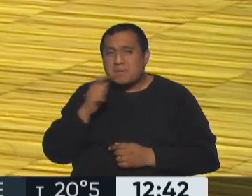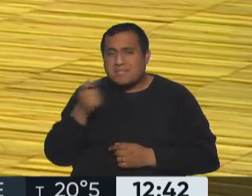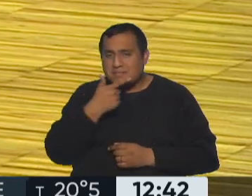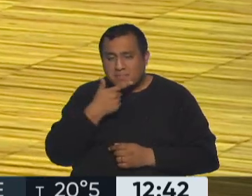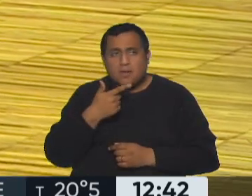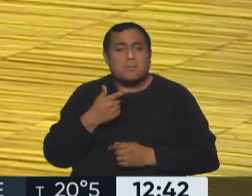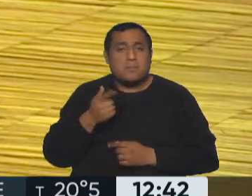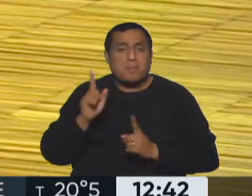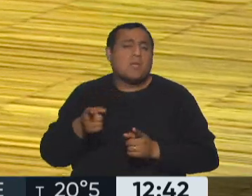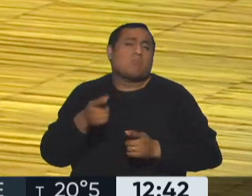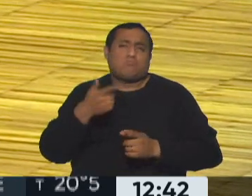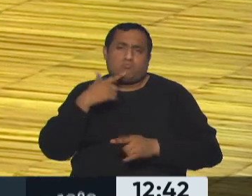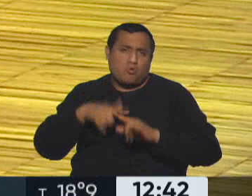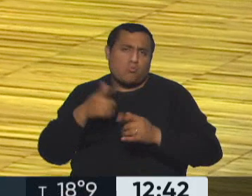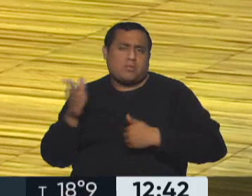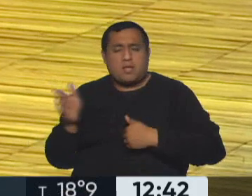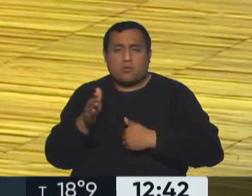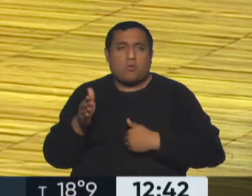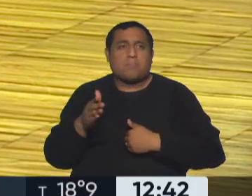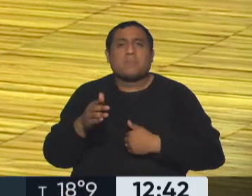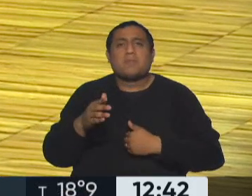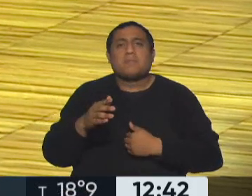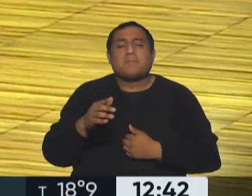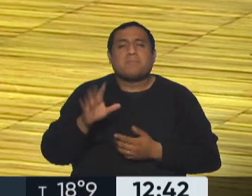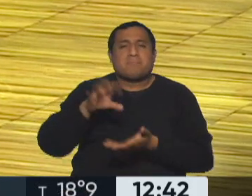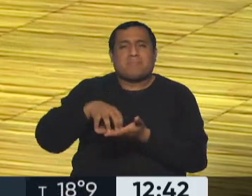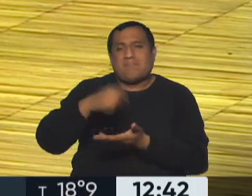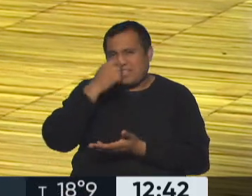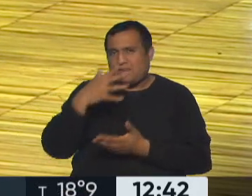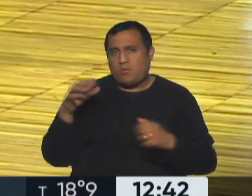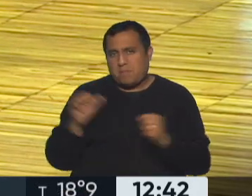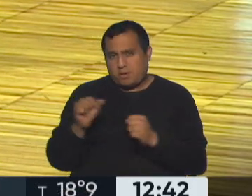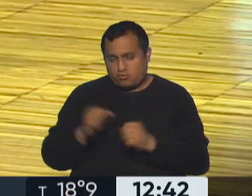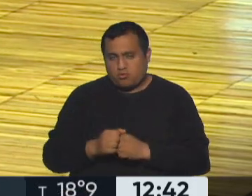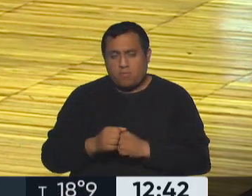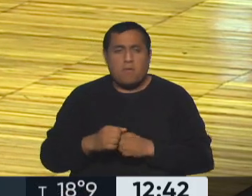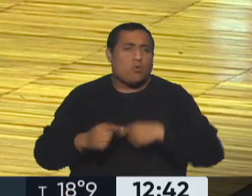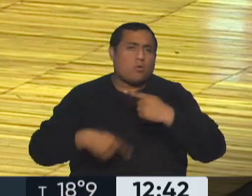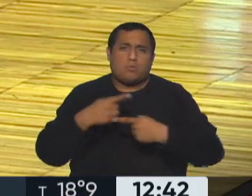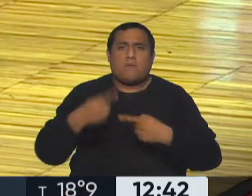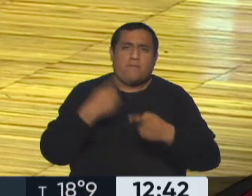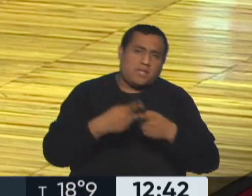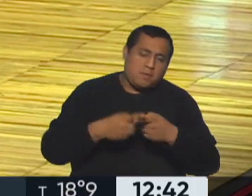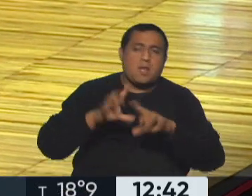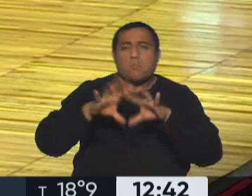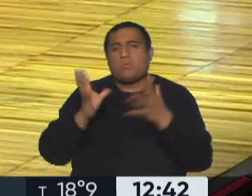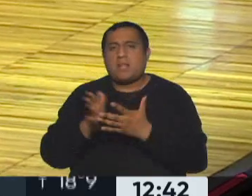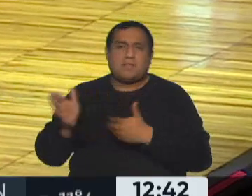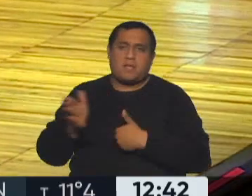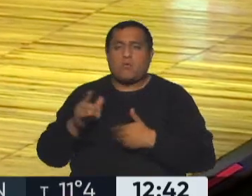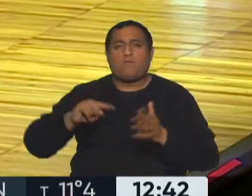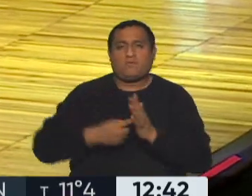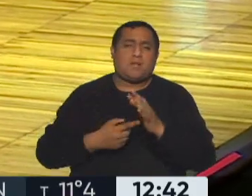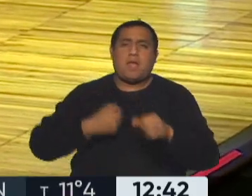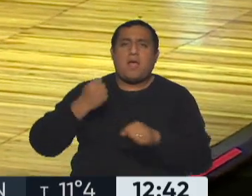en ese bellísimo centro cultural que es el 25 de mayo continúa entonces el festival y el mundial de tango de la ciudad de buenos aires